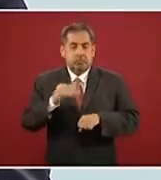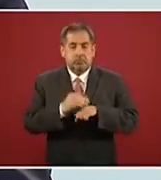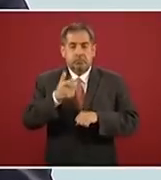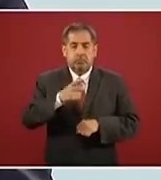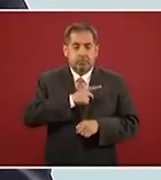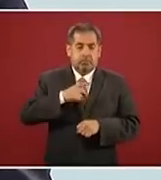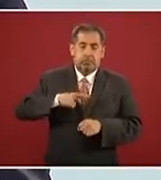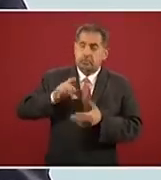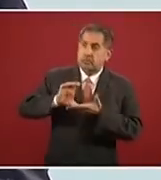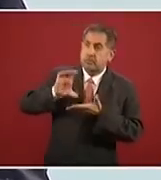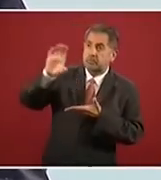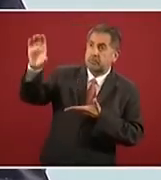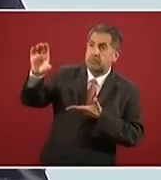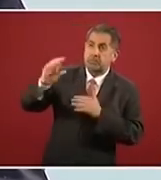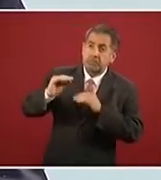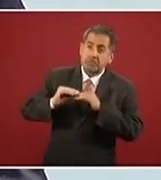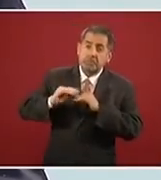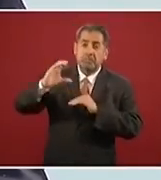deuda pública